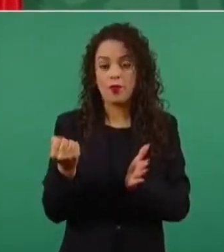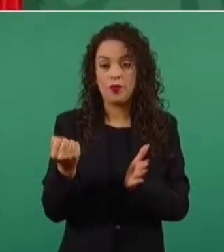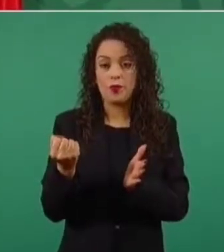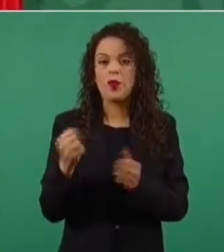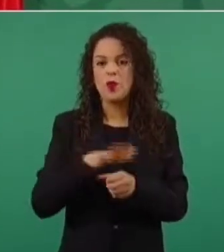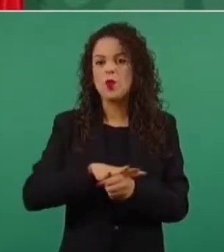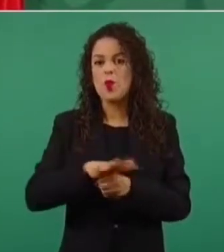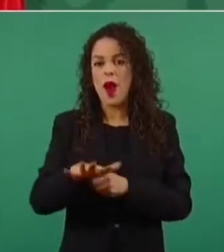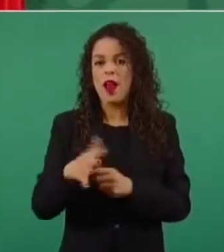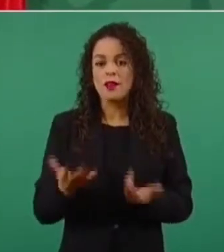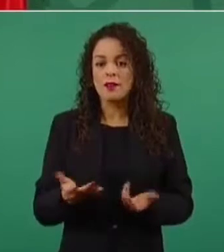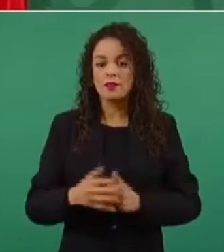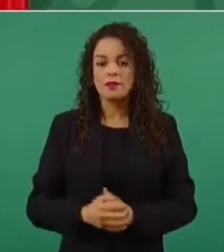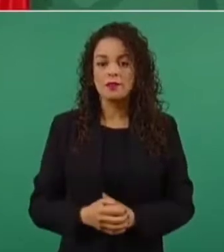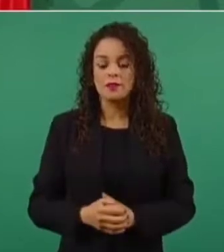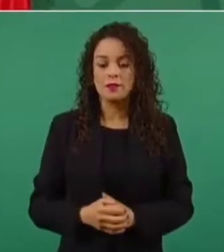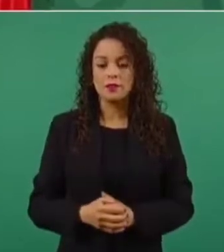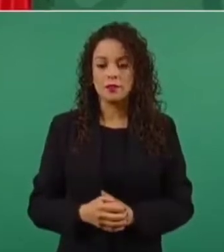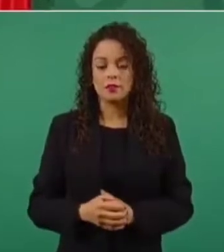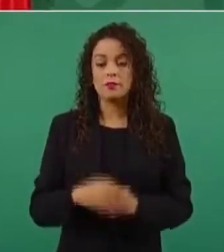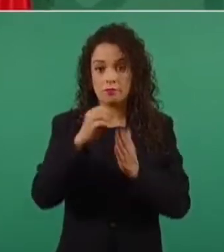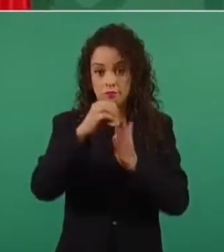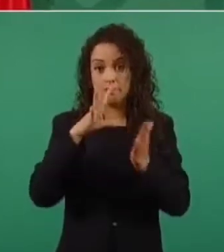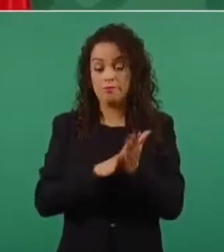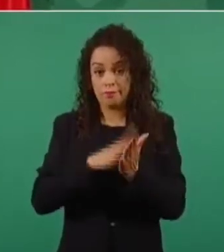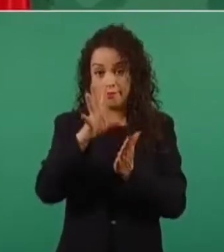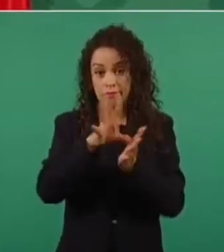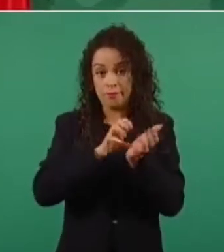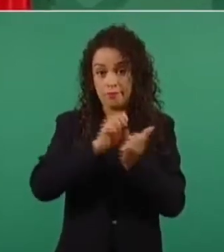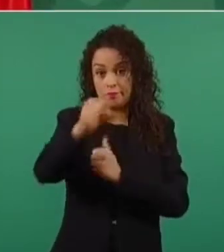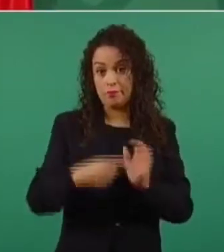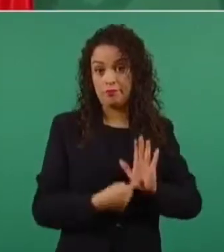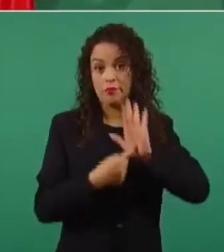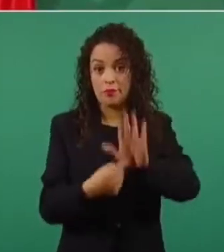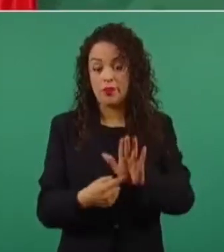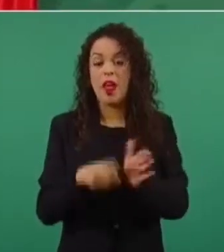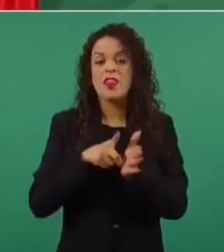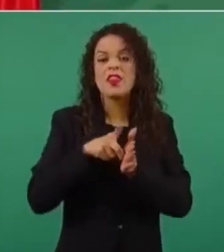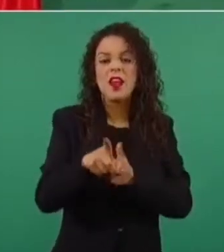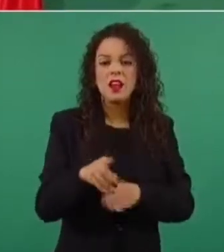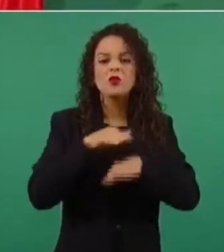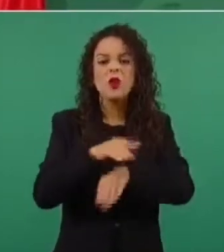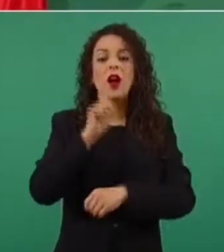haya elevado a rango constitucional el derecho a la pensión